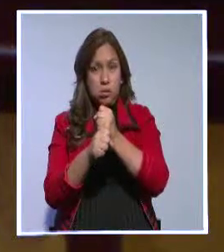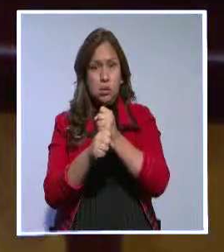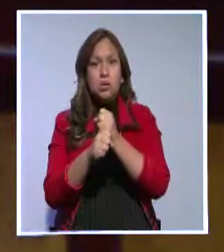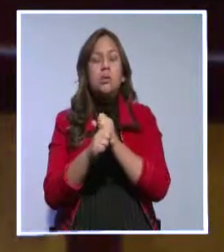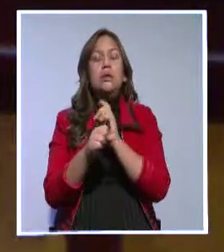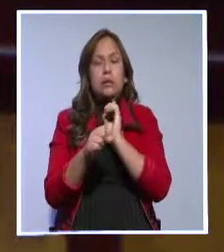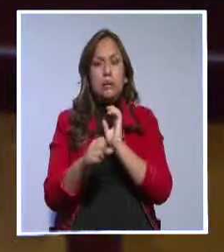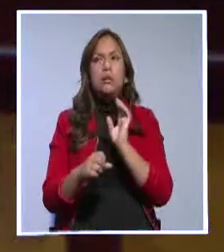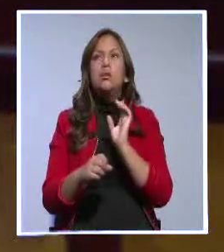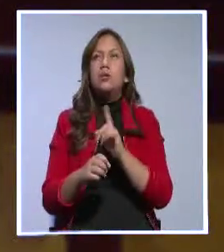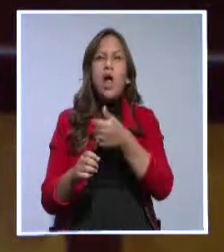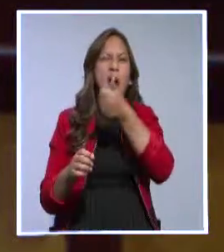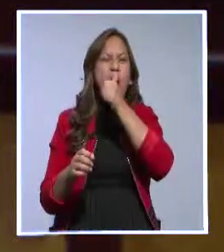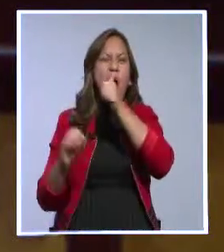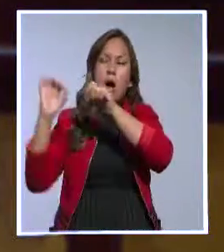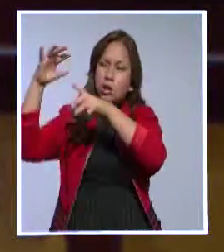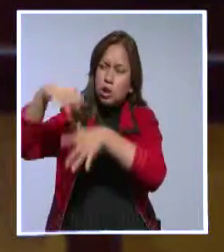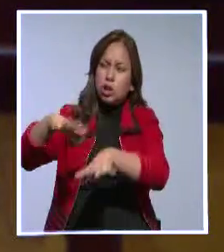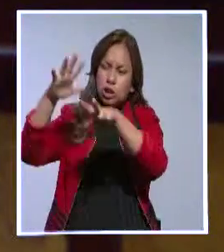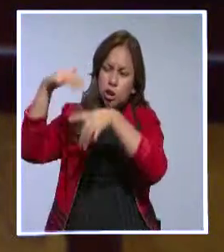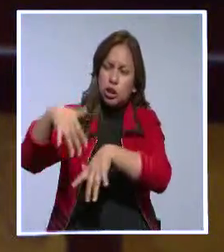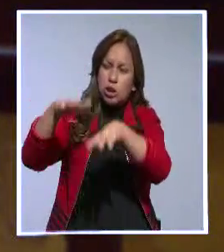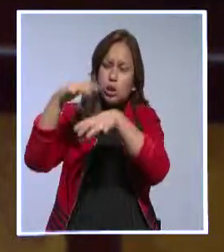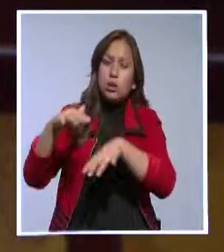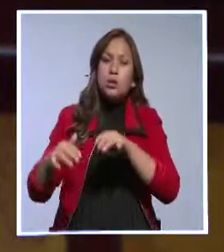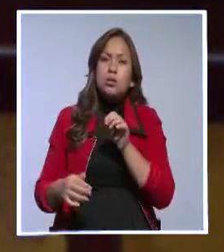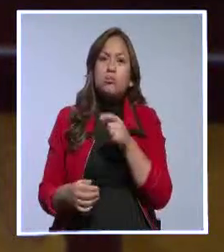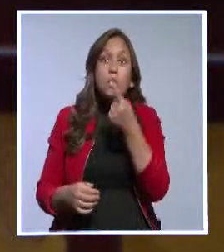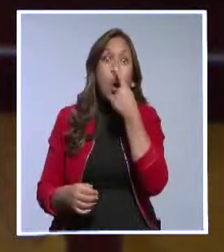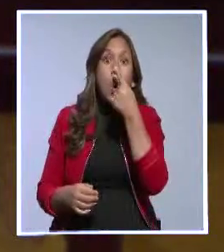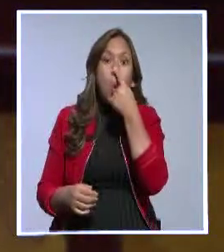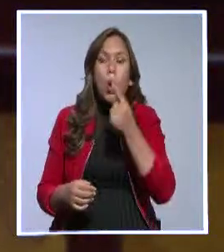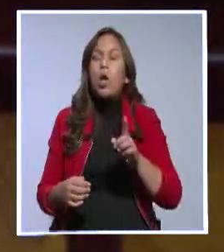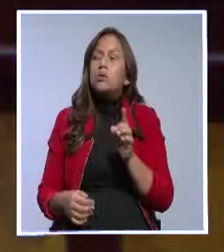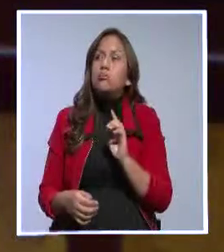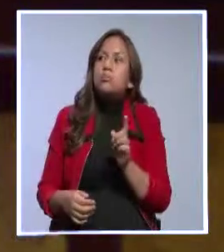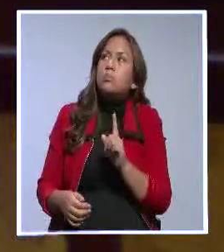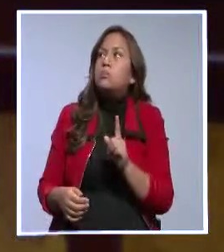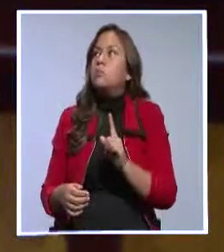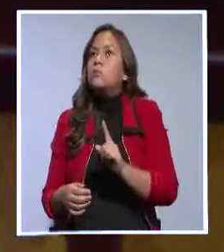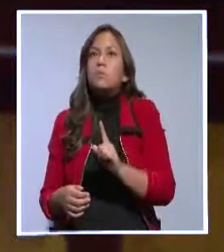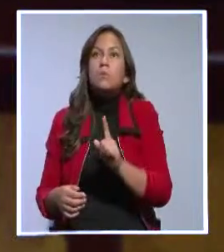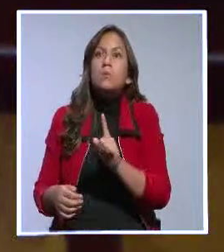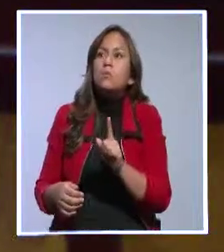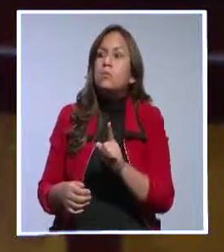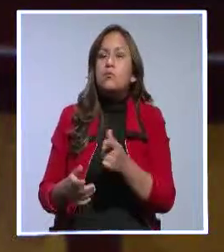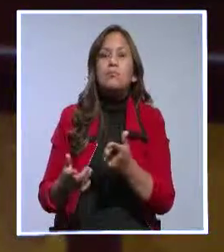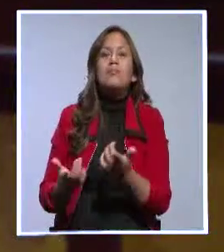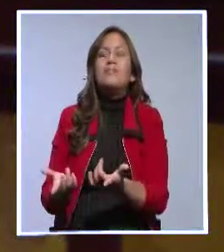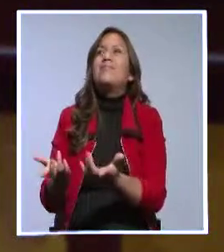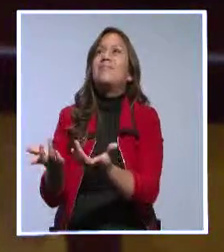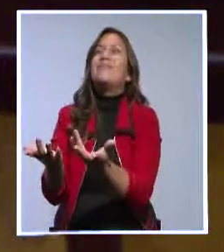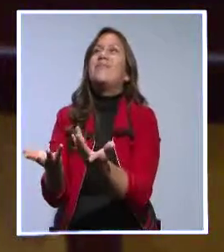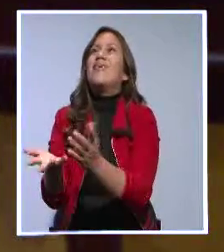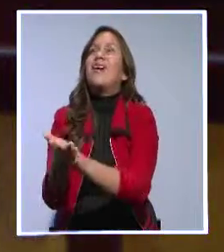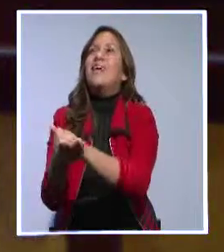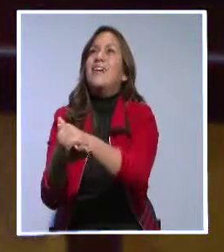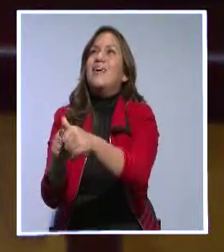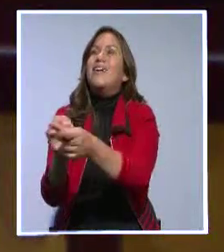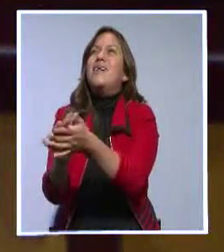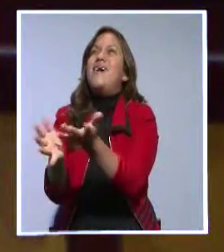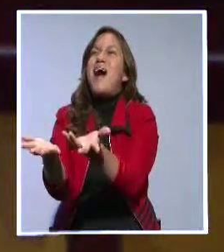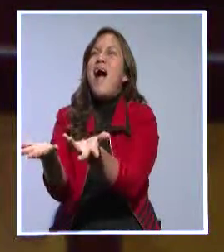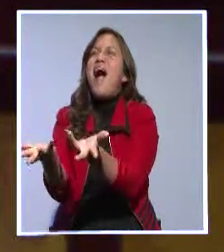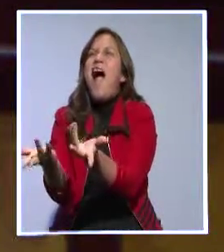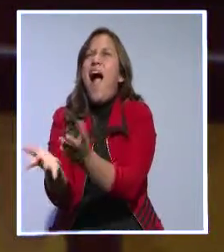acercó de lo de lo que nos comentan las personas en el lugar se acercó a lavarse las manos en el riachuelo que parecía